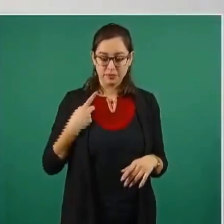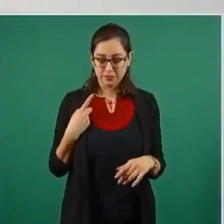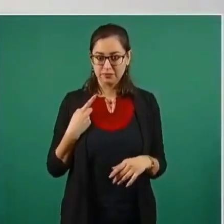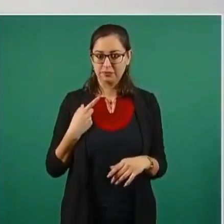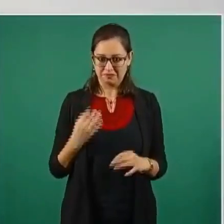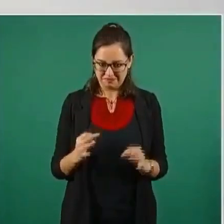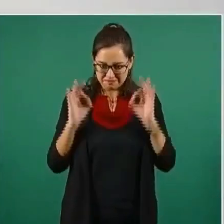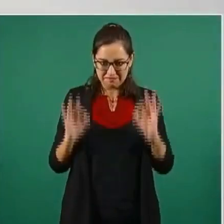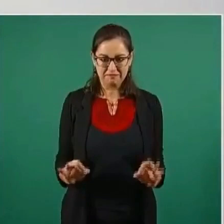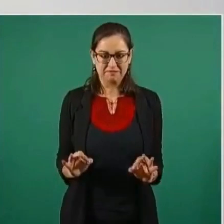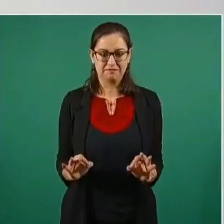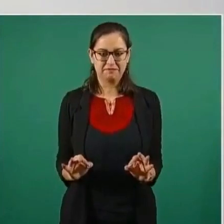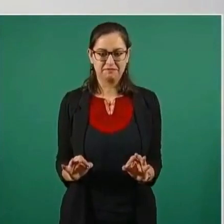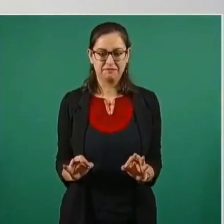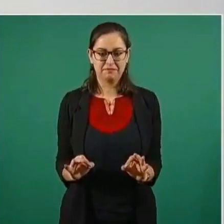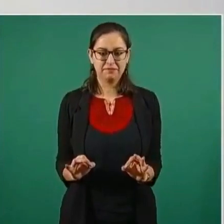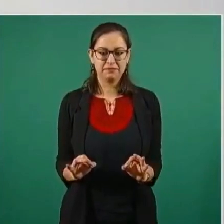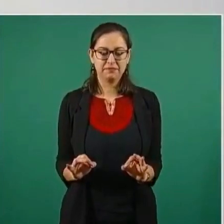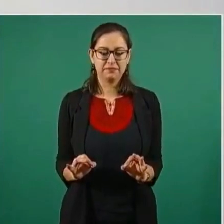especialidad,